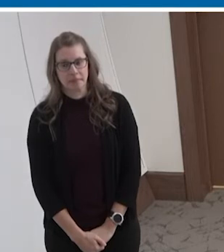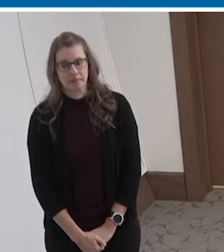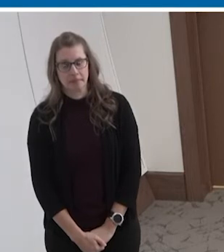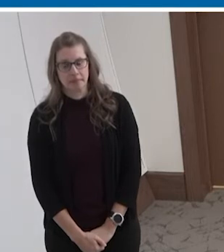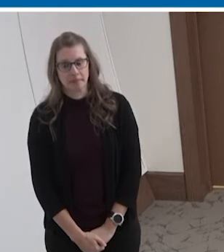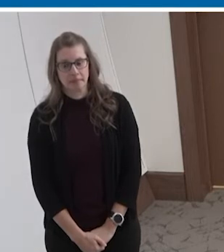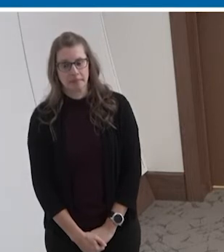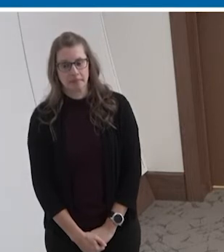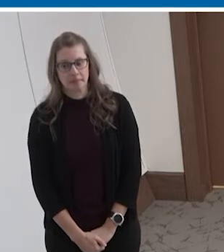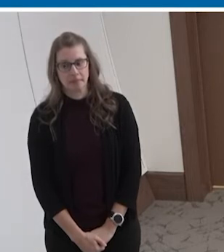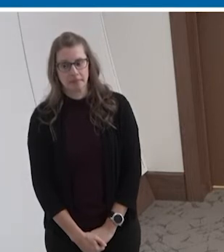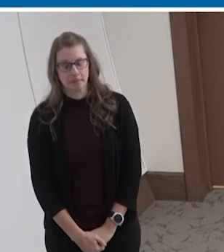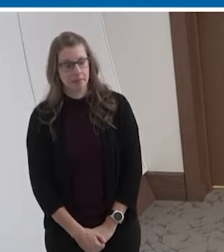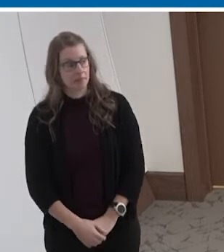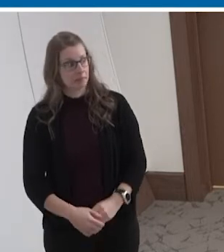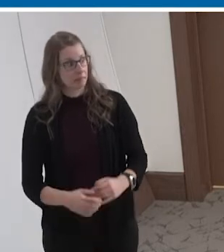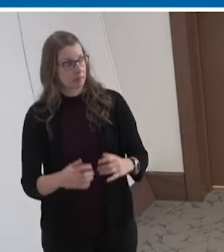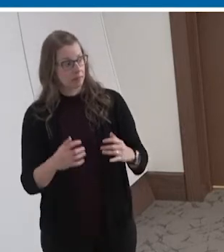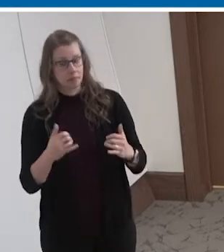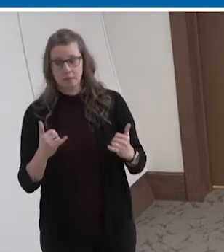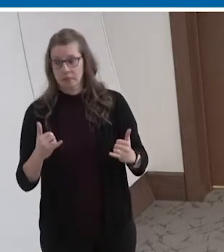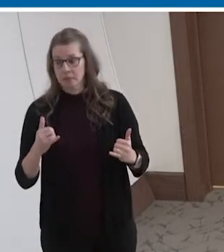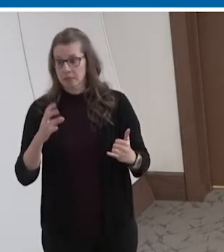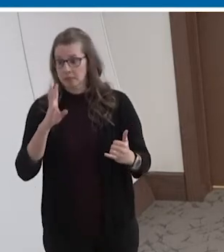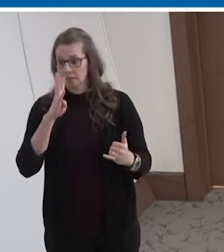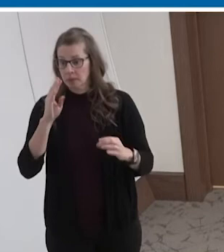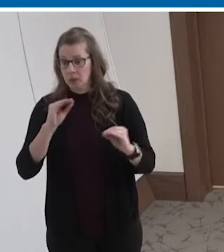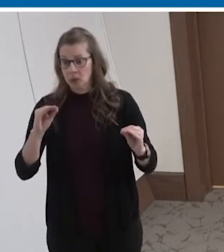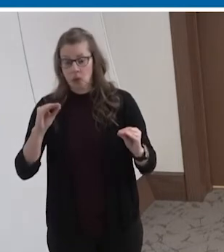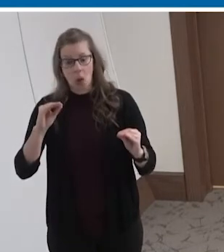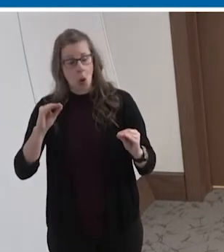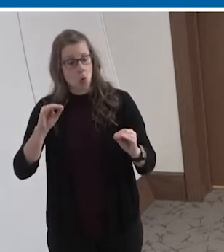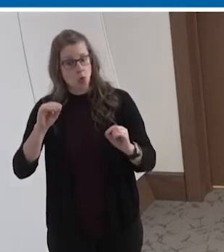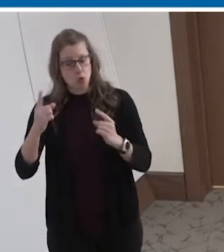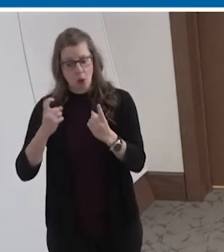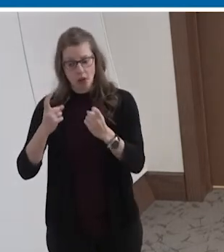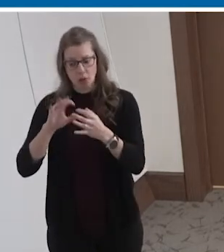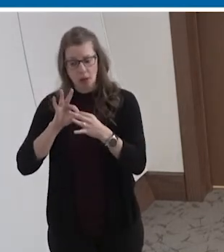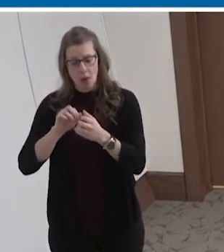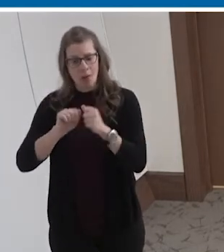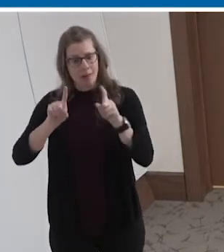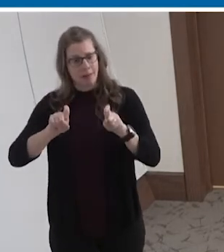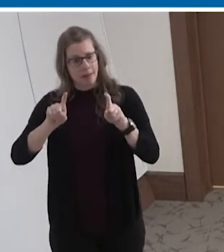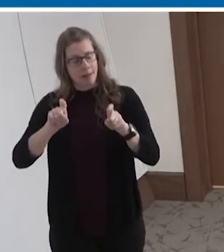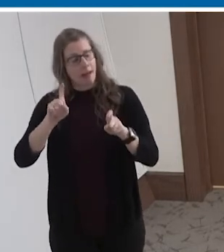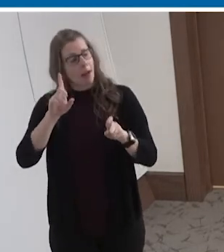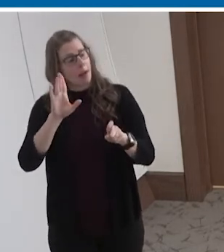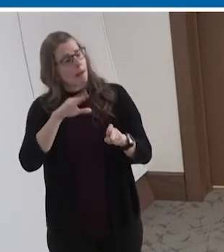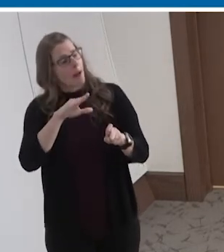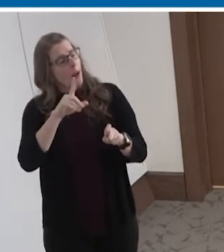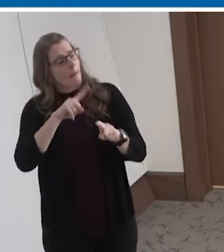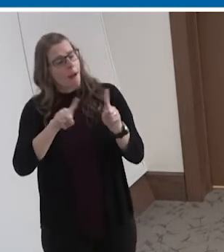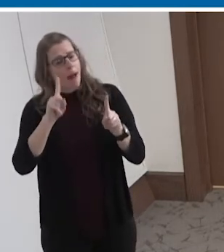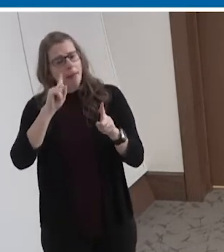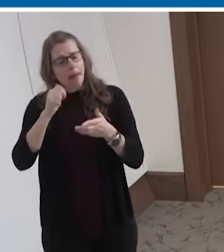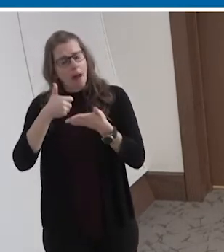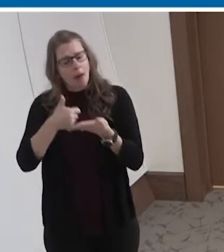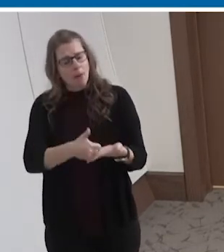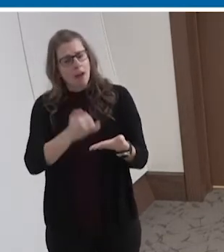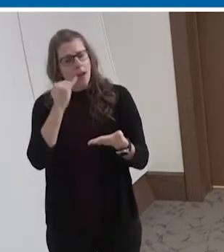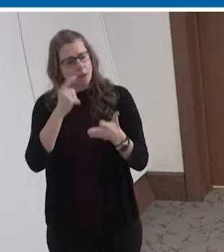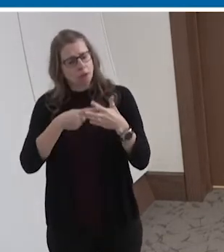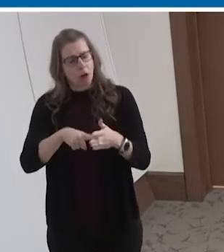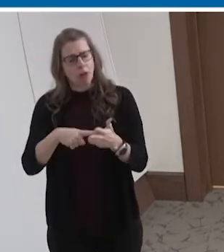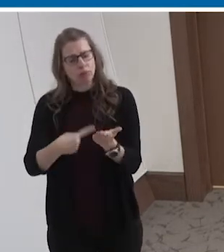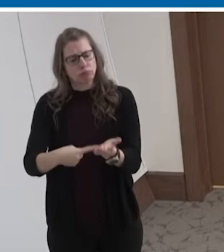Jens, it looks like right now we don't have any questions as far as the testing goes. I think it would be helpful if we went ahead and started talking